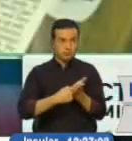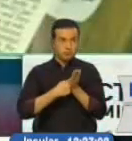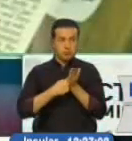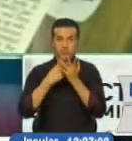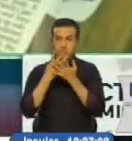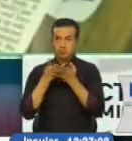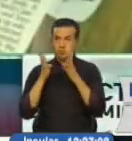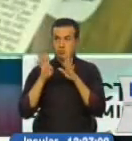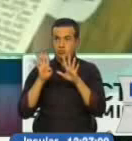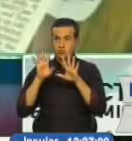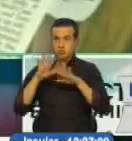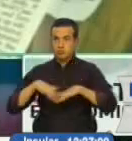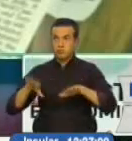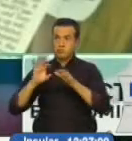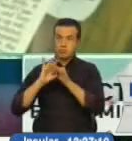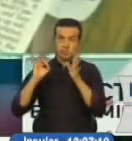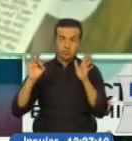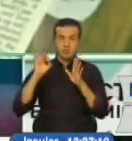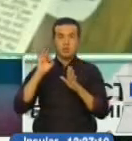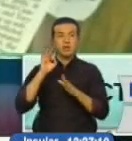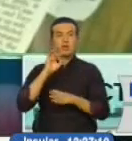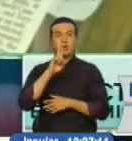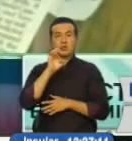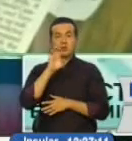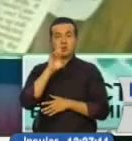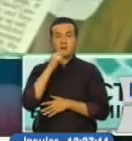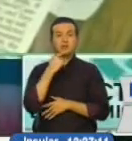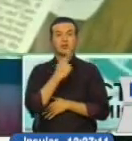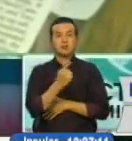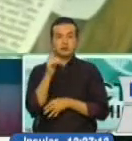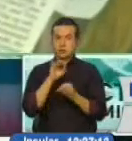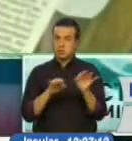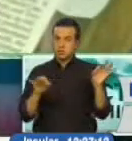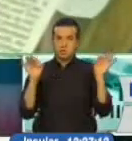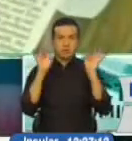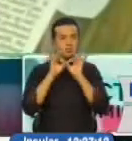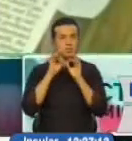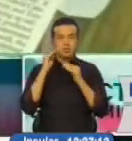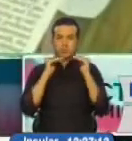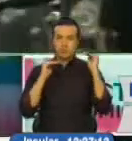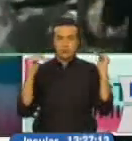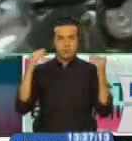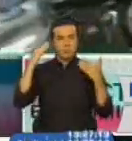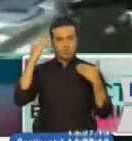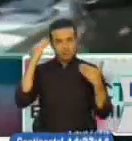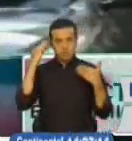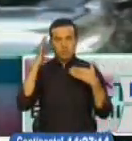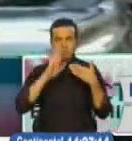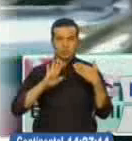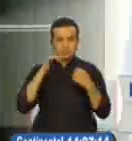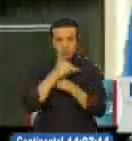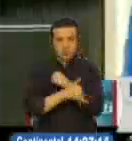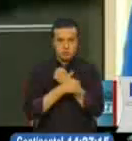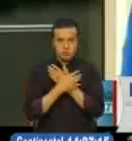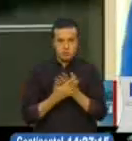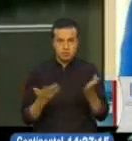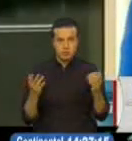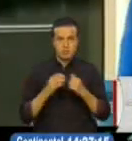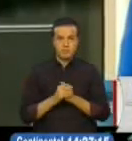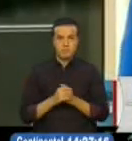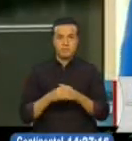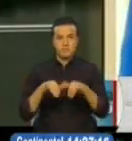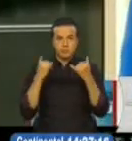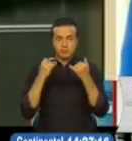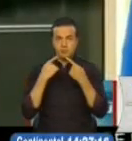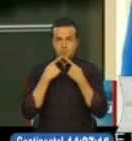Brexit en Bruselas, la primera ministra Theresa May insistió en la necesidad de la estabilidad política del país. Esto nos